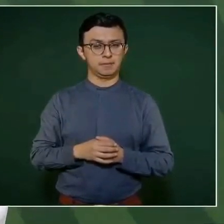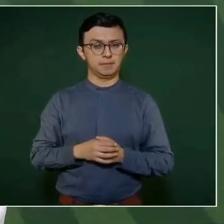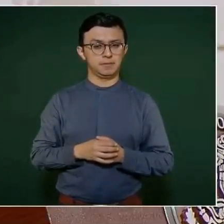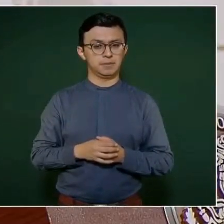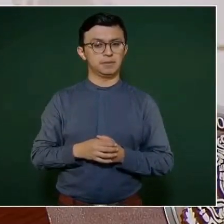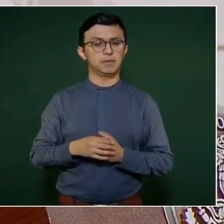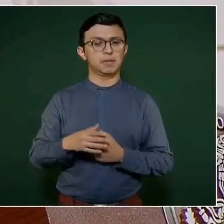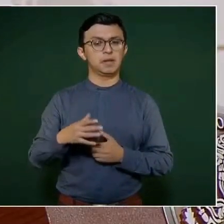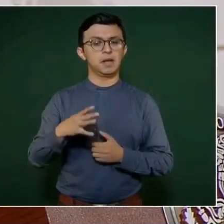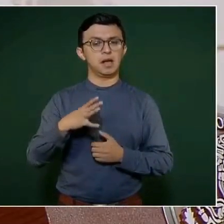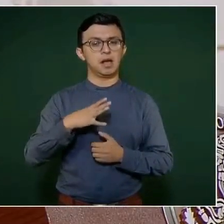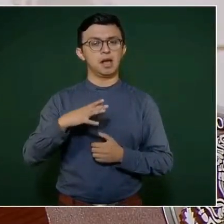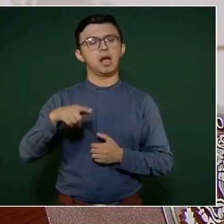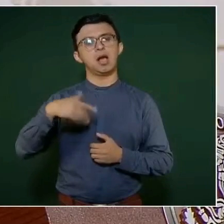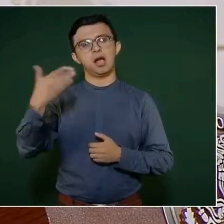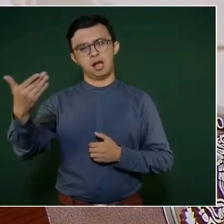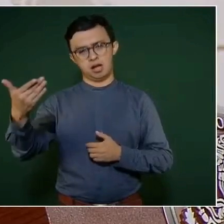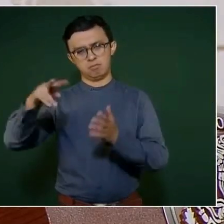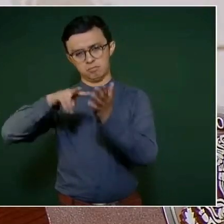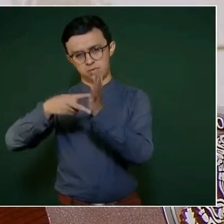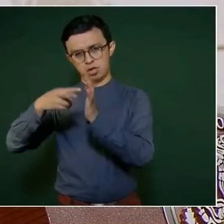Y entonces el ingeniero Rovirosa